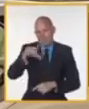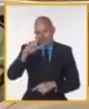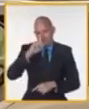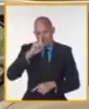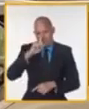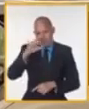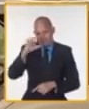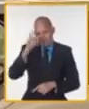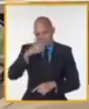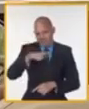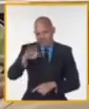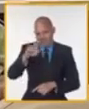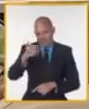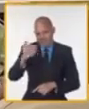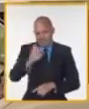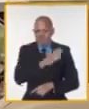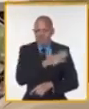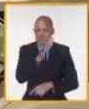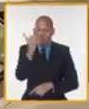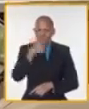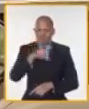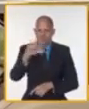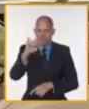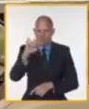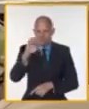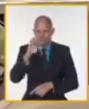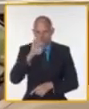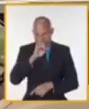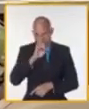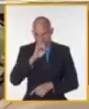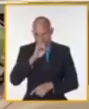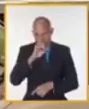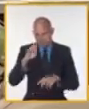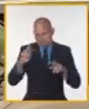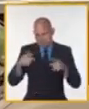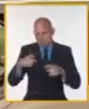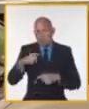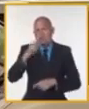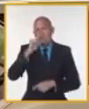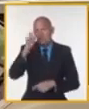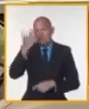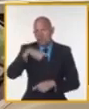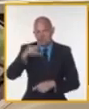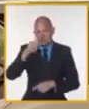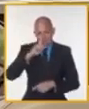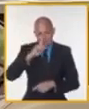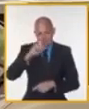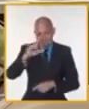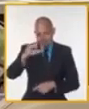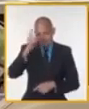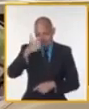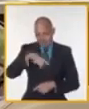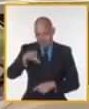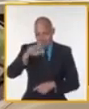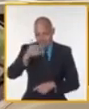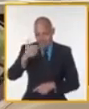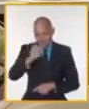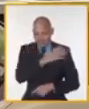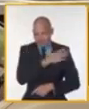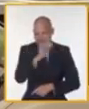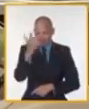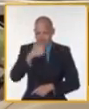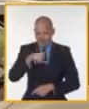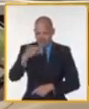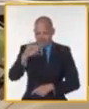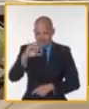responsabilidad que tenemos, se aprecia que hay un avance en el despliegue del código QR, que es el método más sencillo